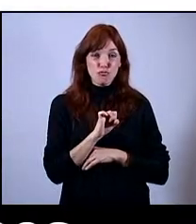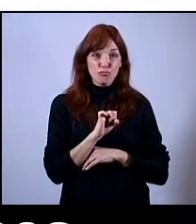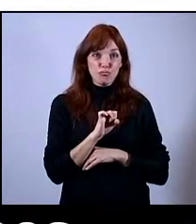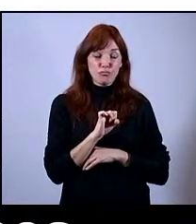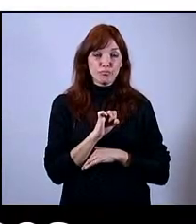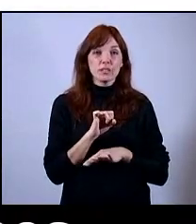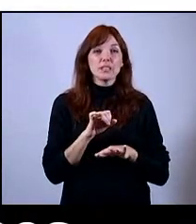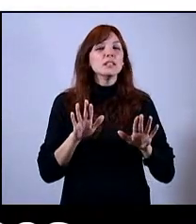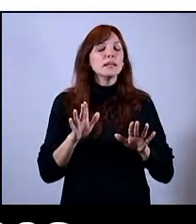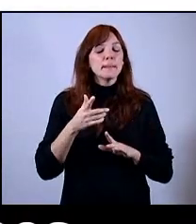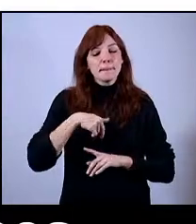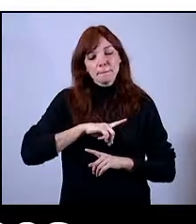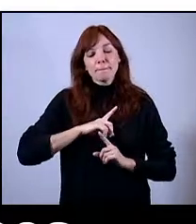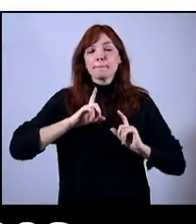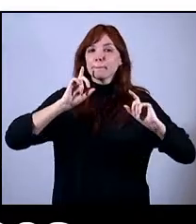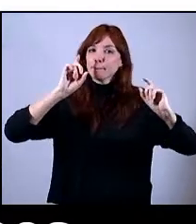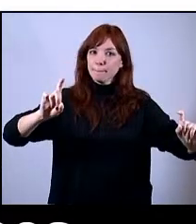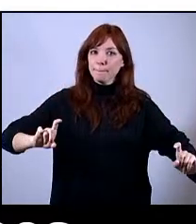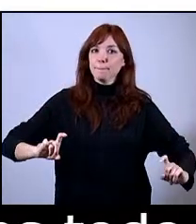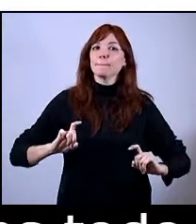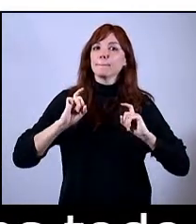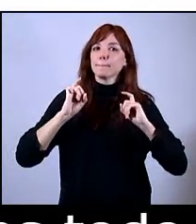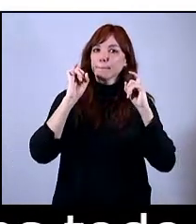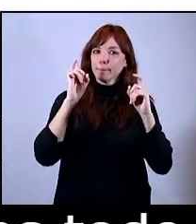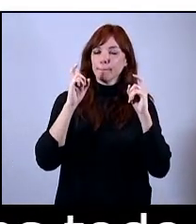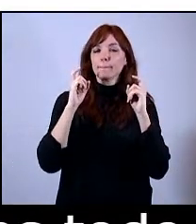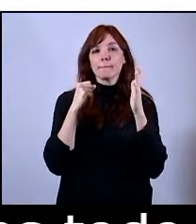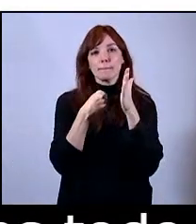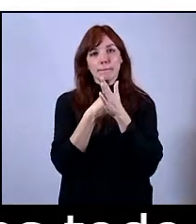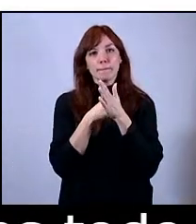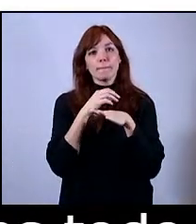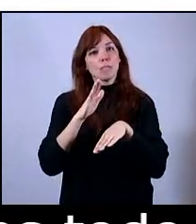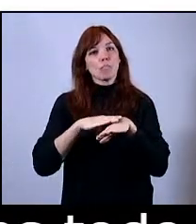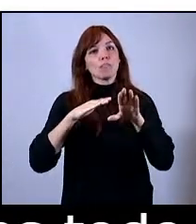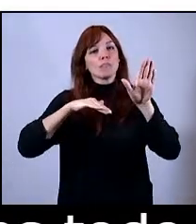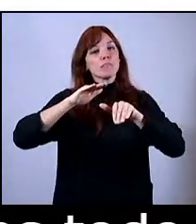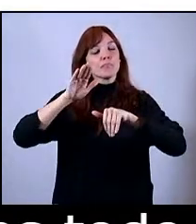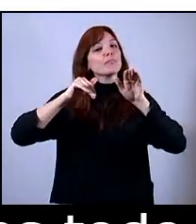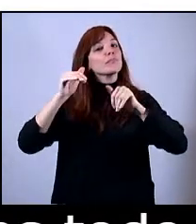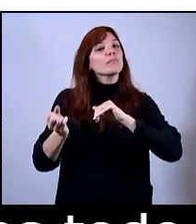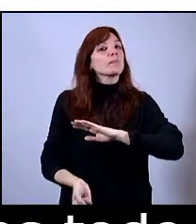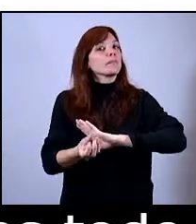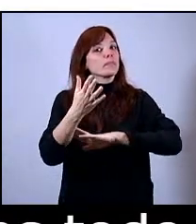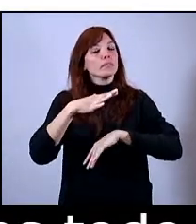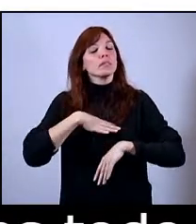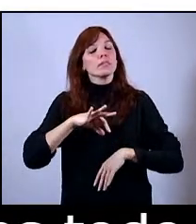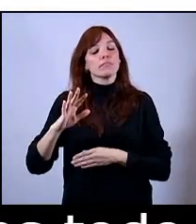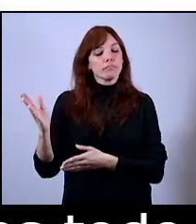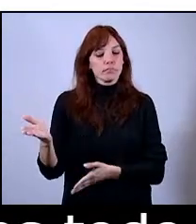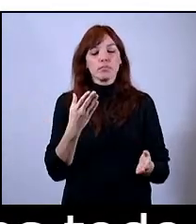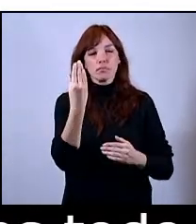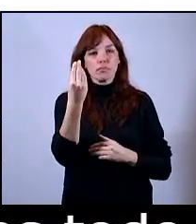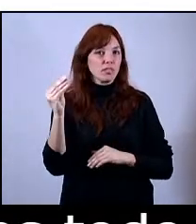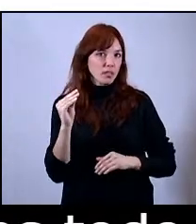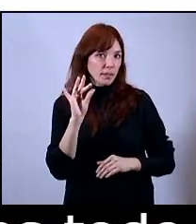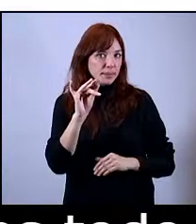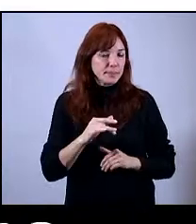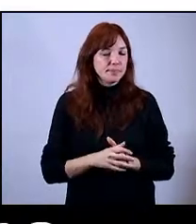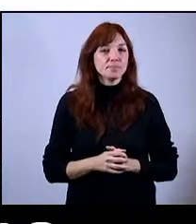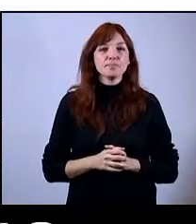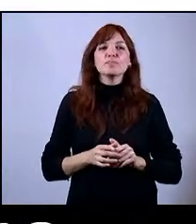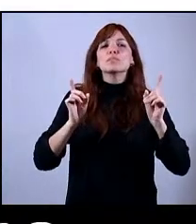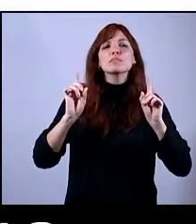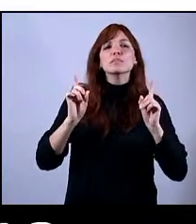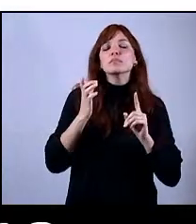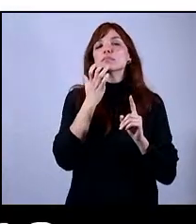Aún así, haremos todo lo que podamos por que las convocatorias puedan llegar a nuestros jóvenes y no solo cuando